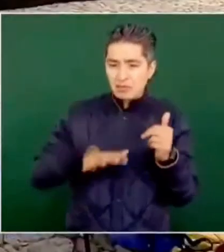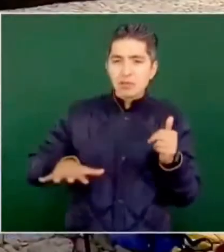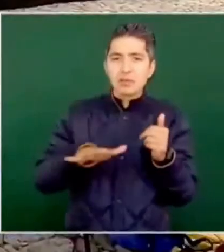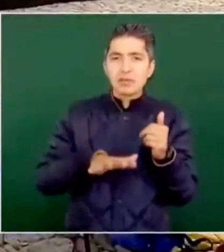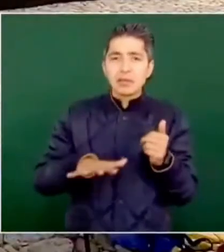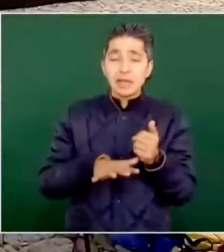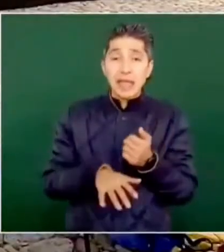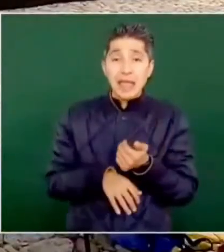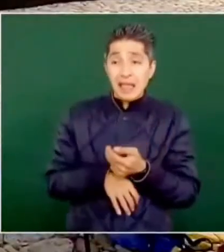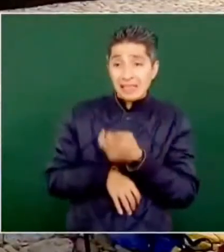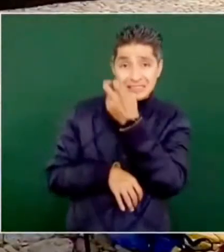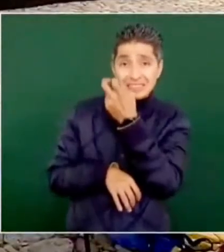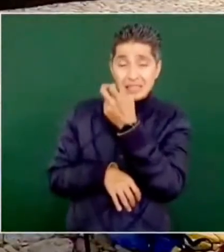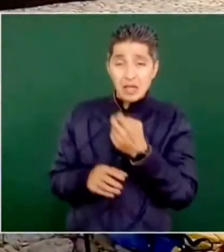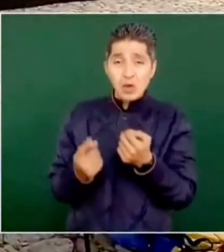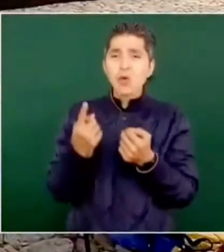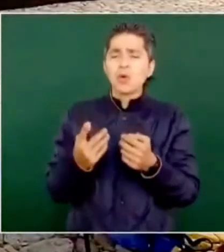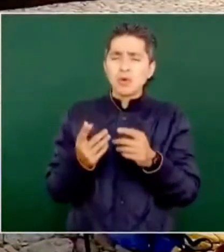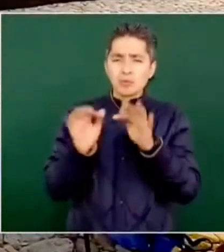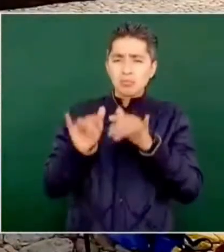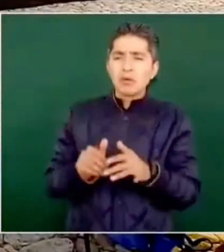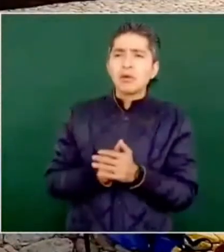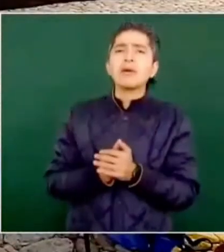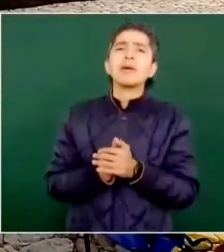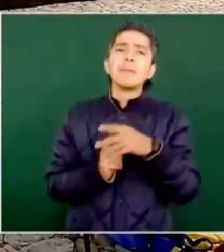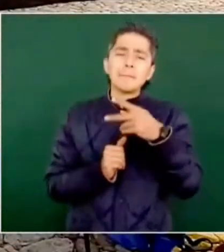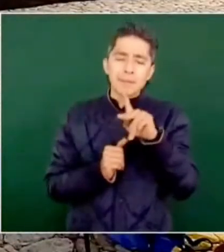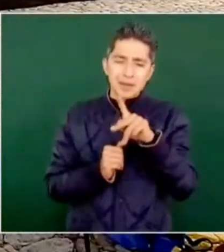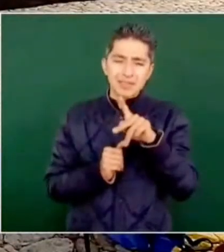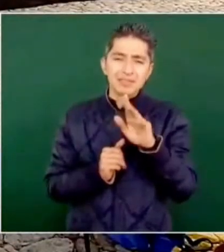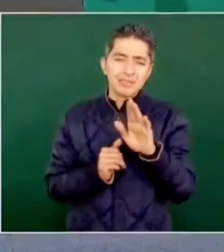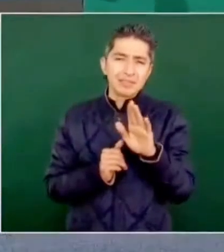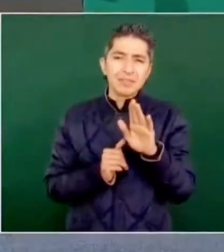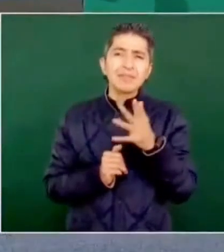uno, pero luego tienen